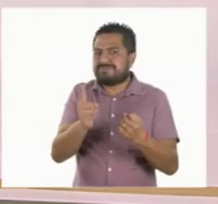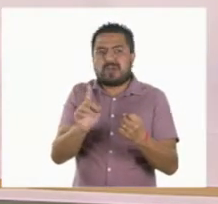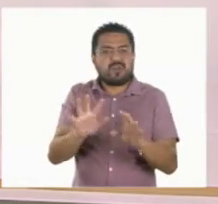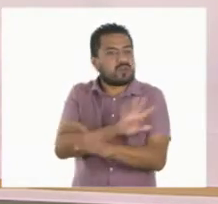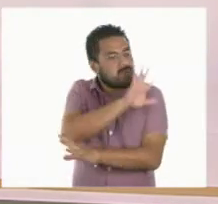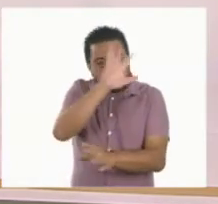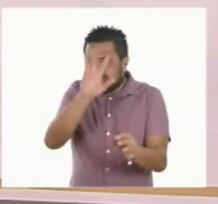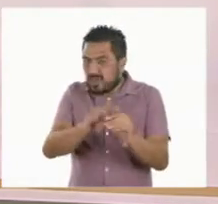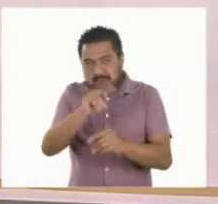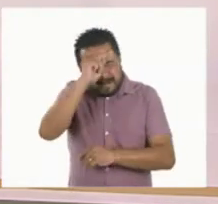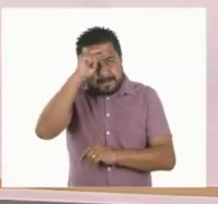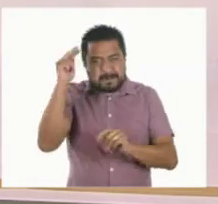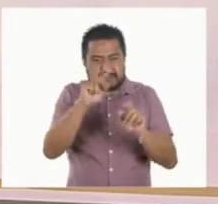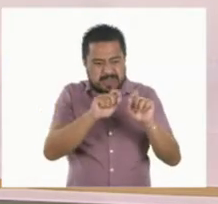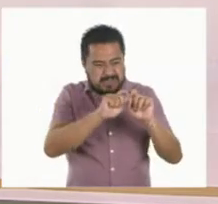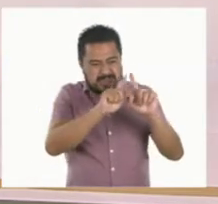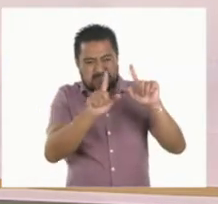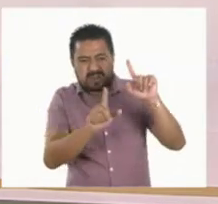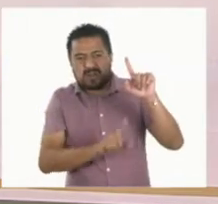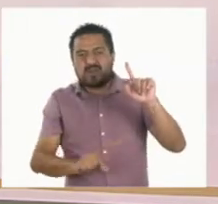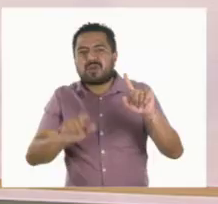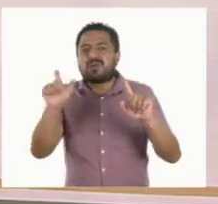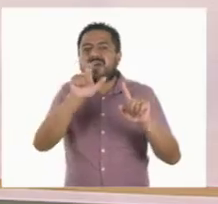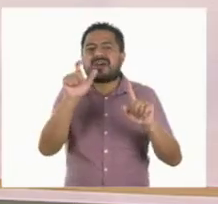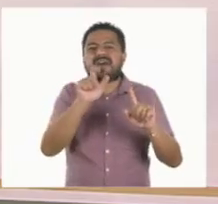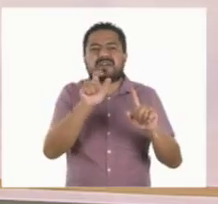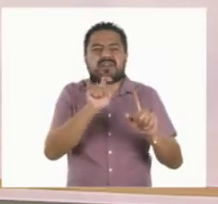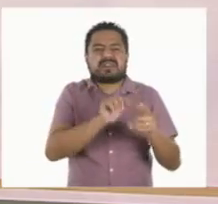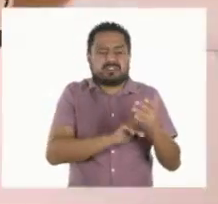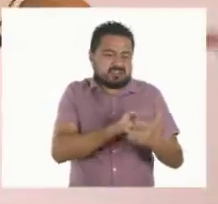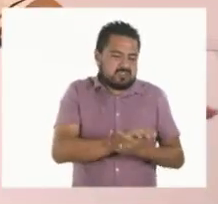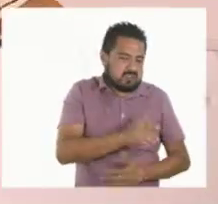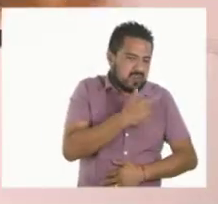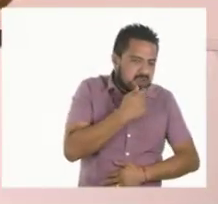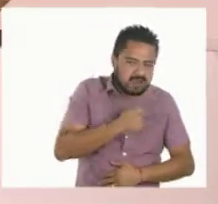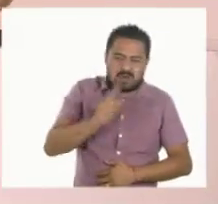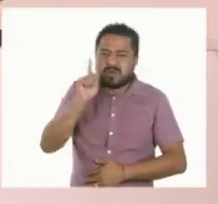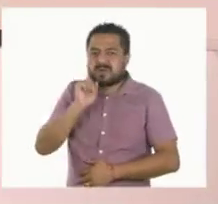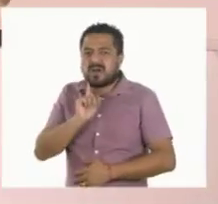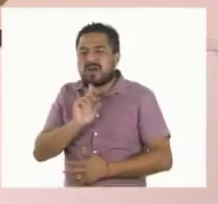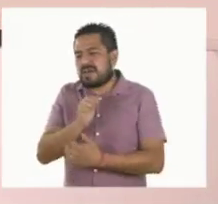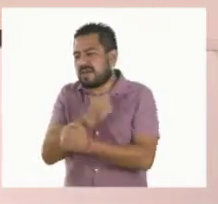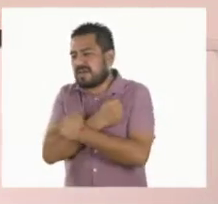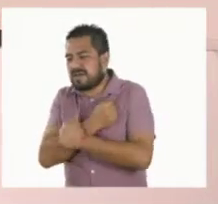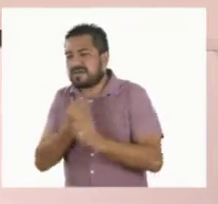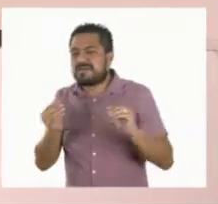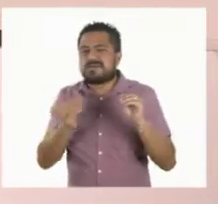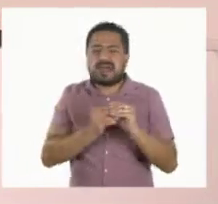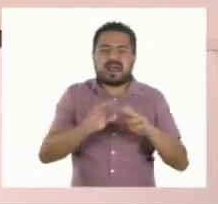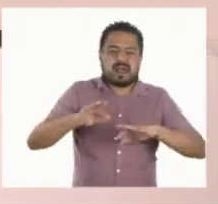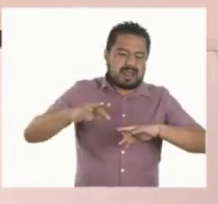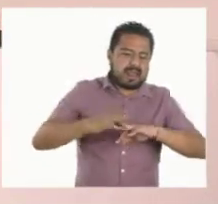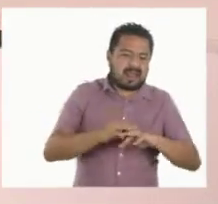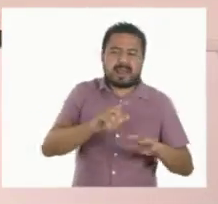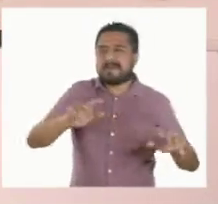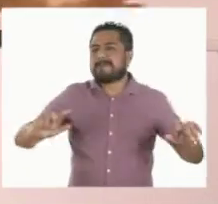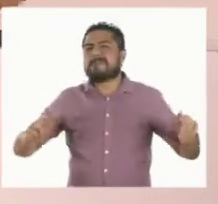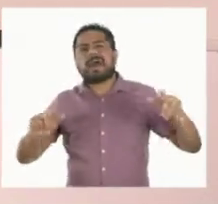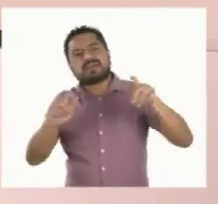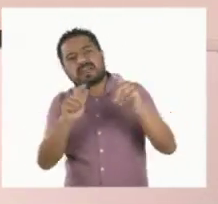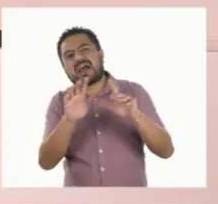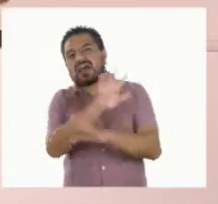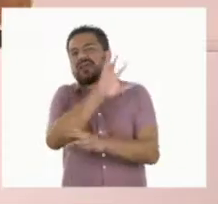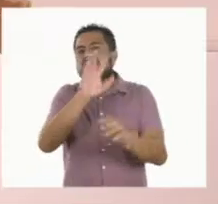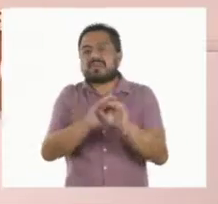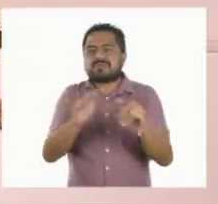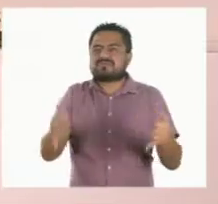bodas de México. Hay un momento en donde ya el novio, la novia, se dieron el abrazo, el beso, el anillo, el pastel,